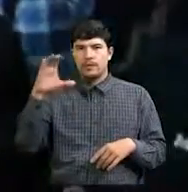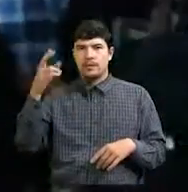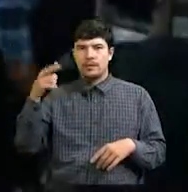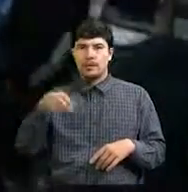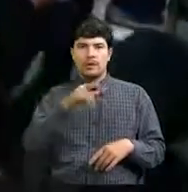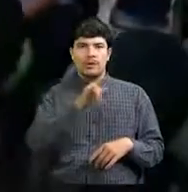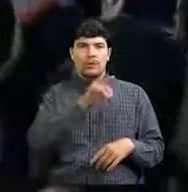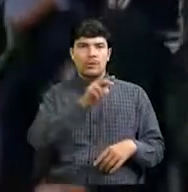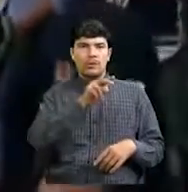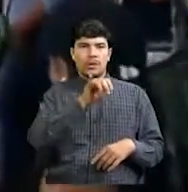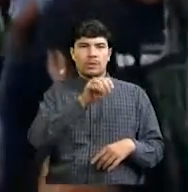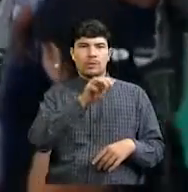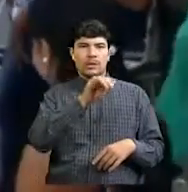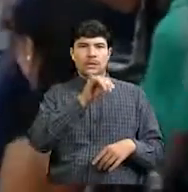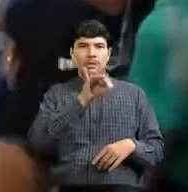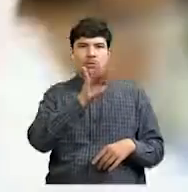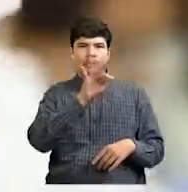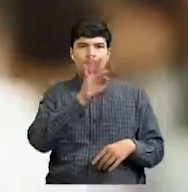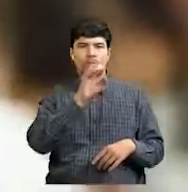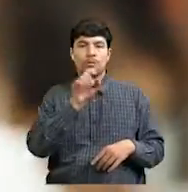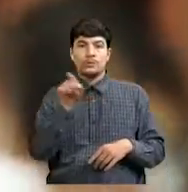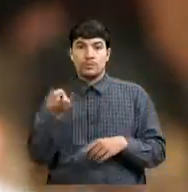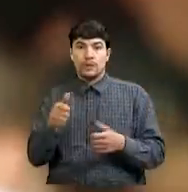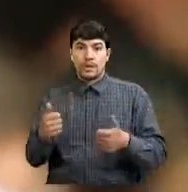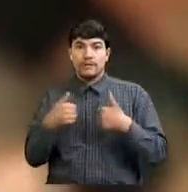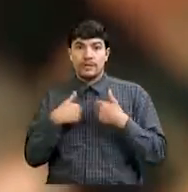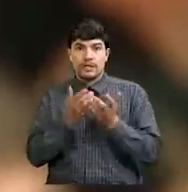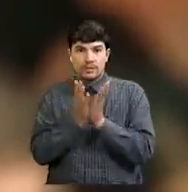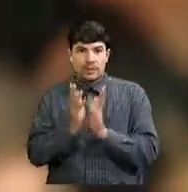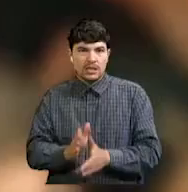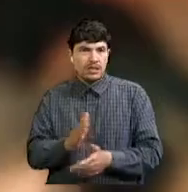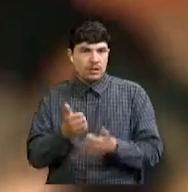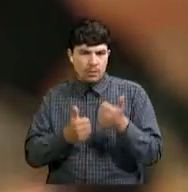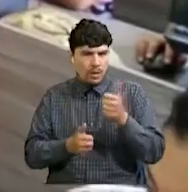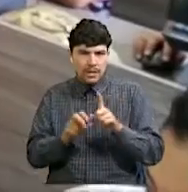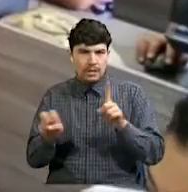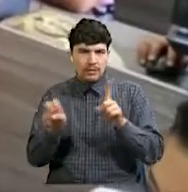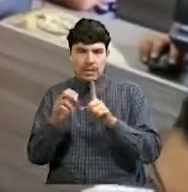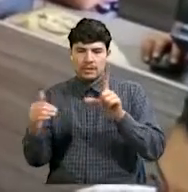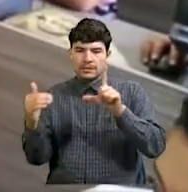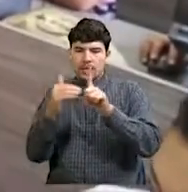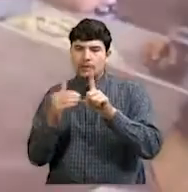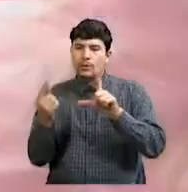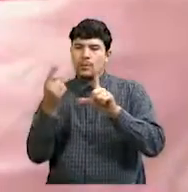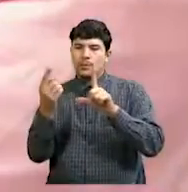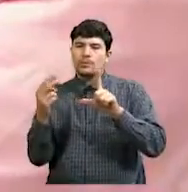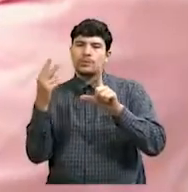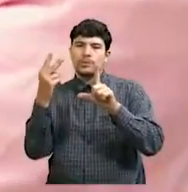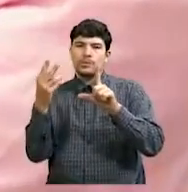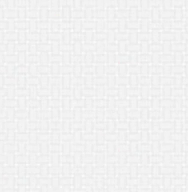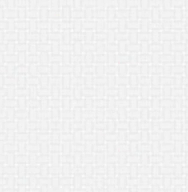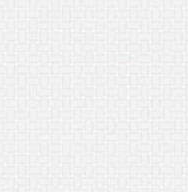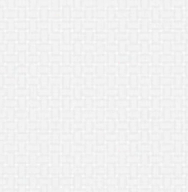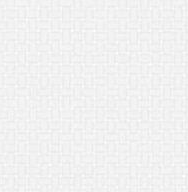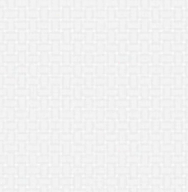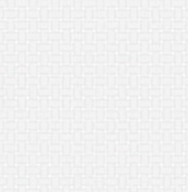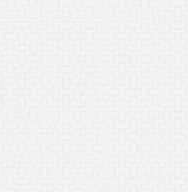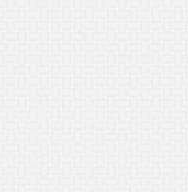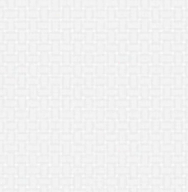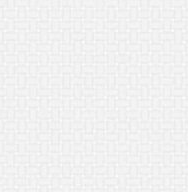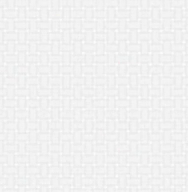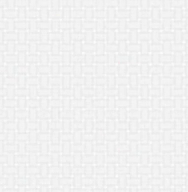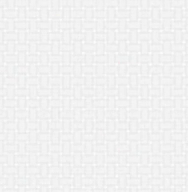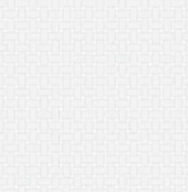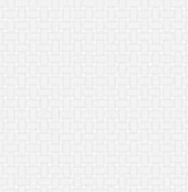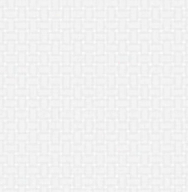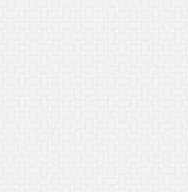beneficiados serán estudiantes de estratos 1 2 y 3 de bucaramanga con los mejores puntajes en el icex ganando